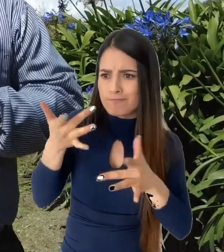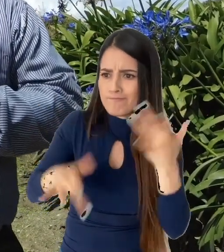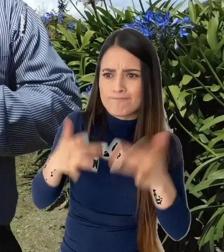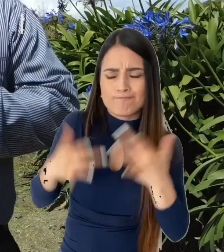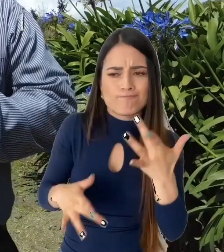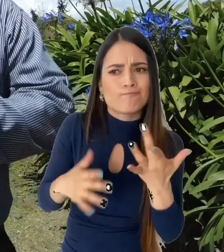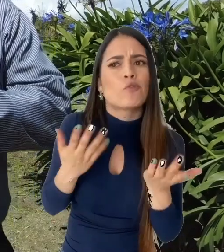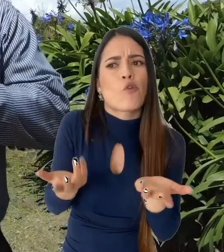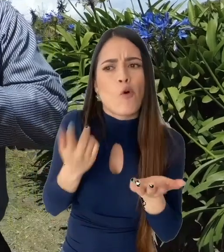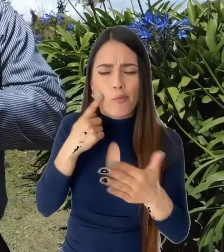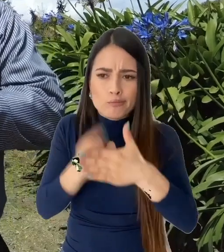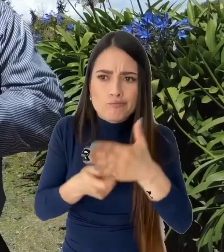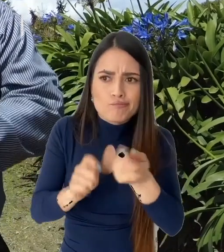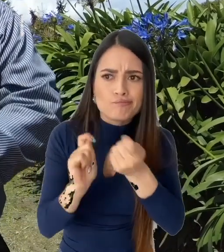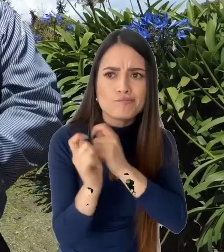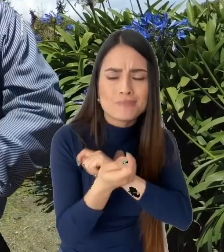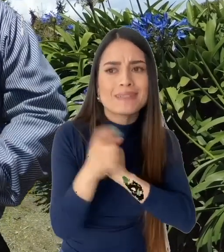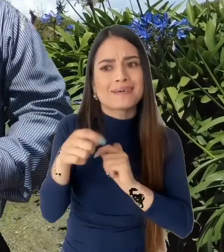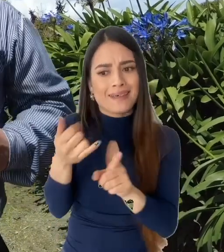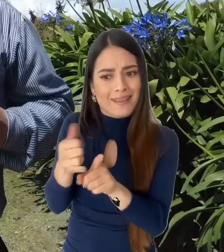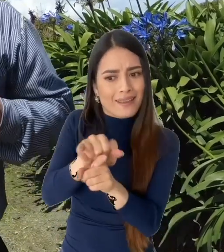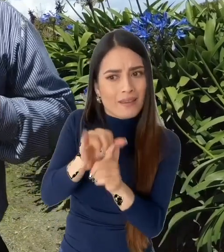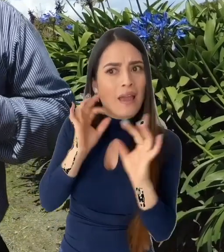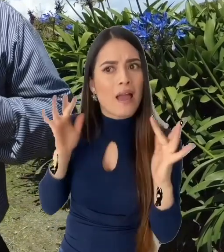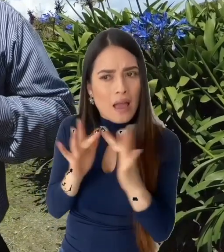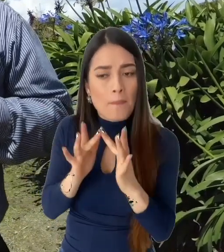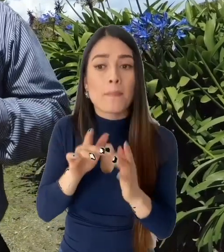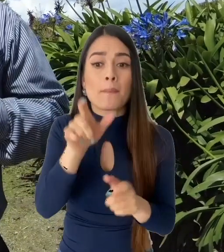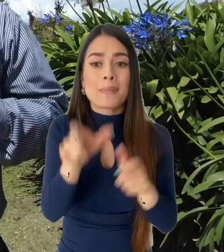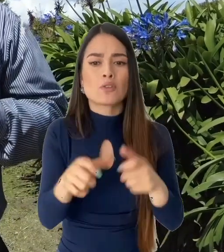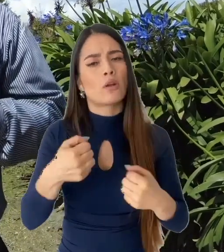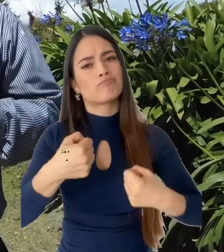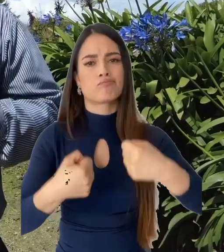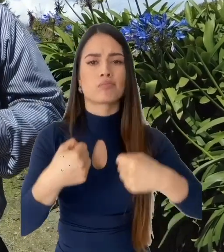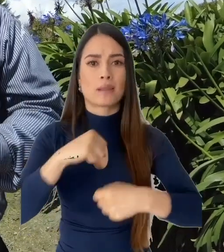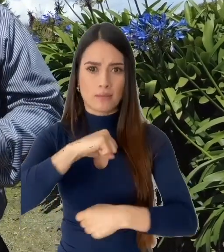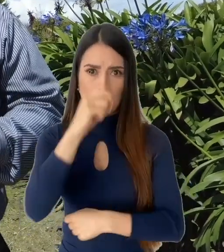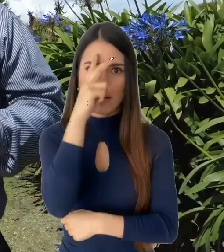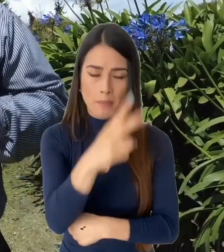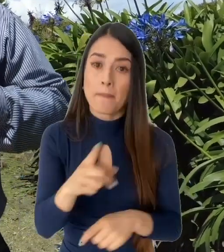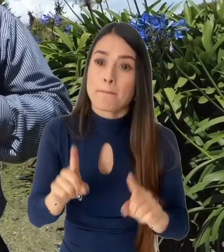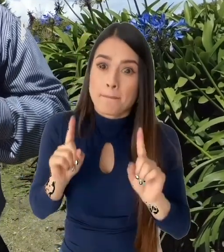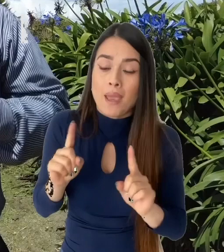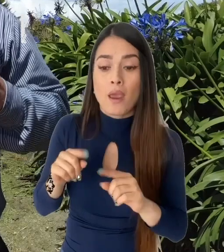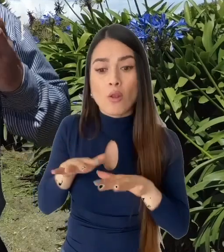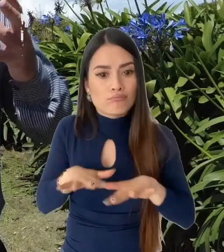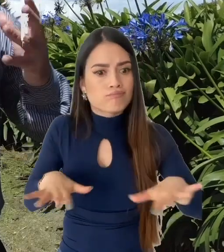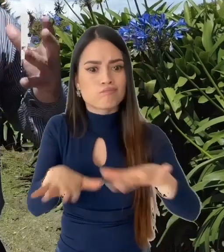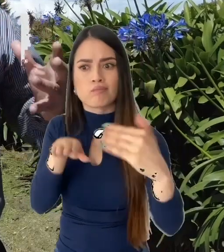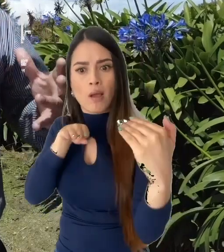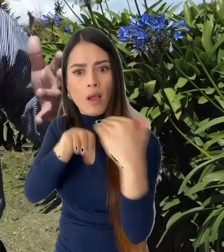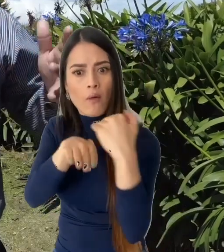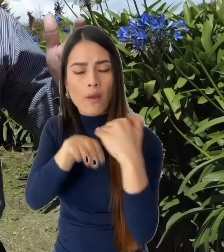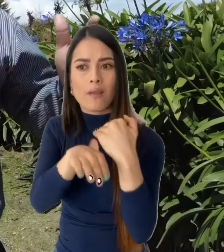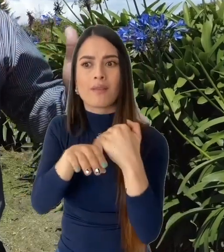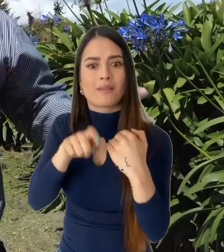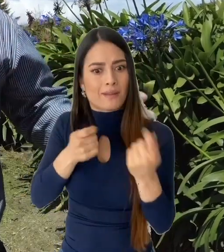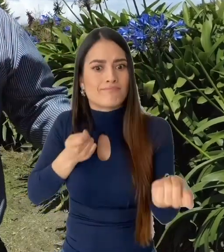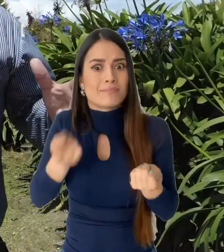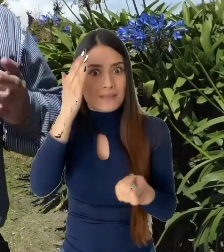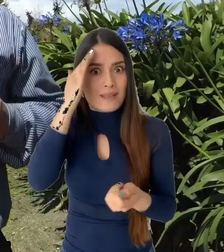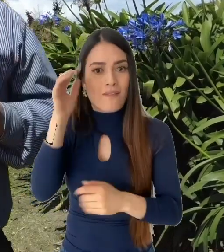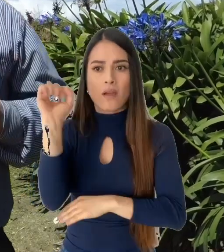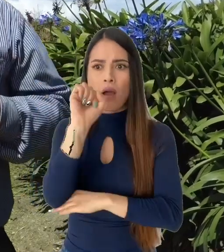control al sobrepeso equilibrado tanto para garantizar los derechos de los transportadores como la condiciones de la